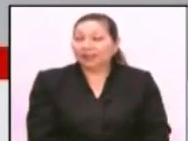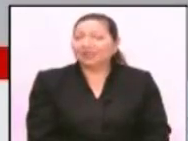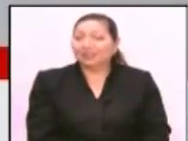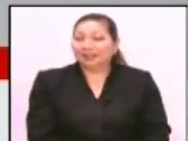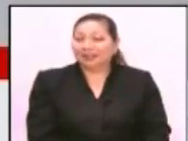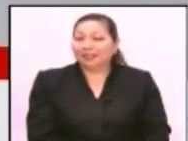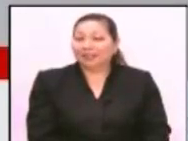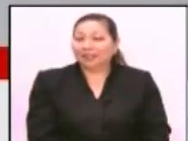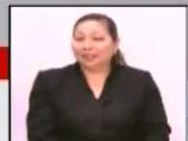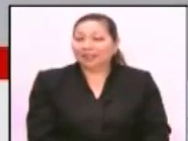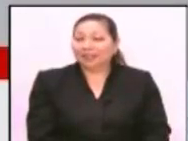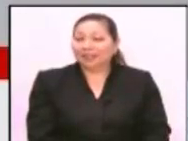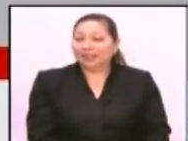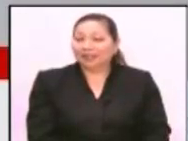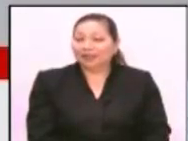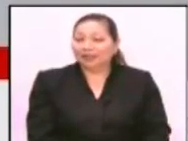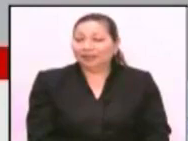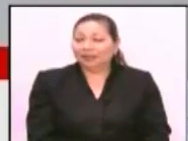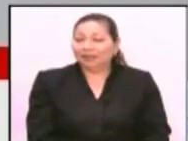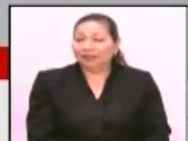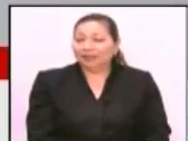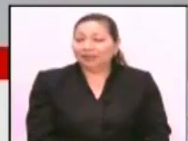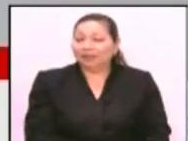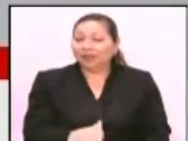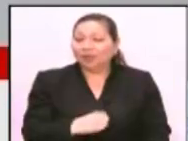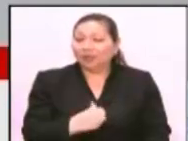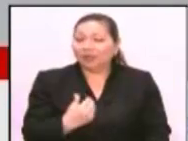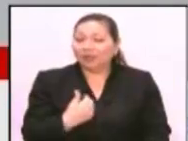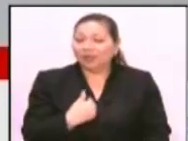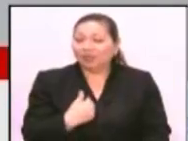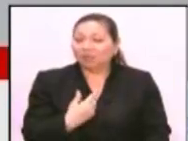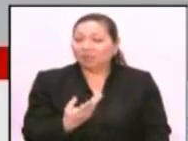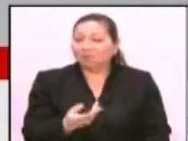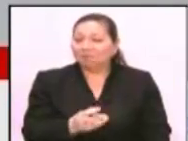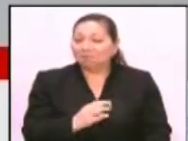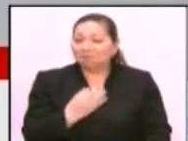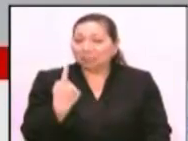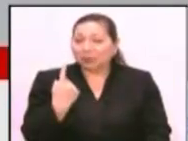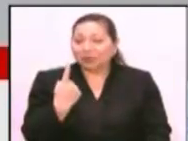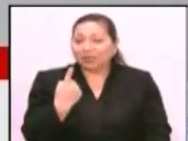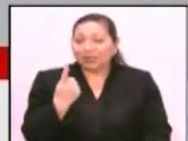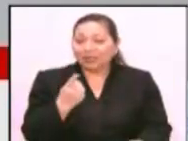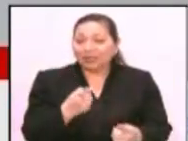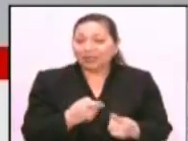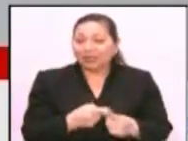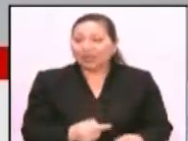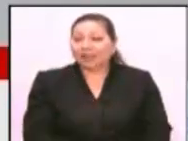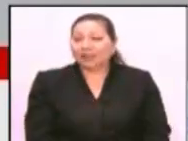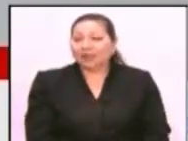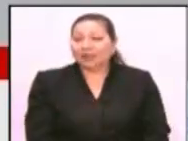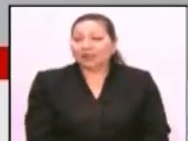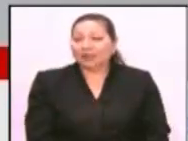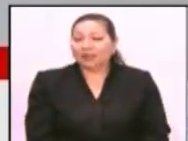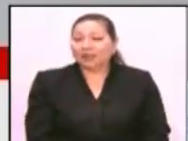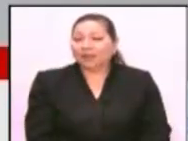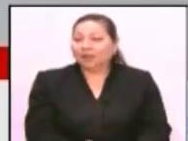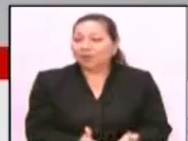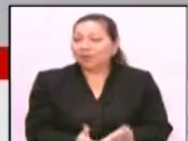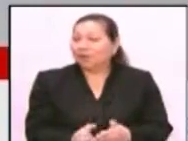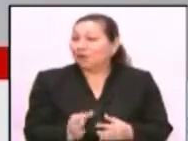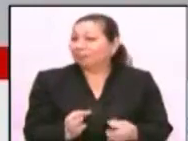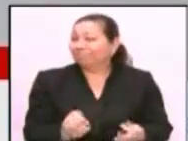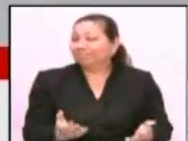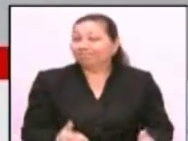Entonces, es delicado, porque si yo lo que tengo es un premio solo por el fin, y si utilicé un medio que no